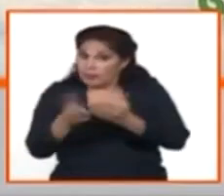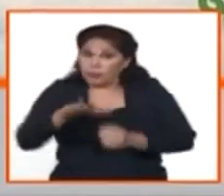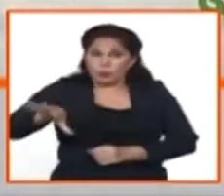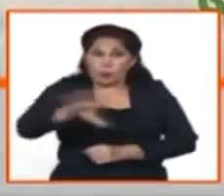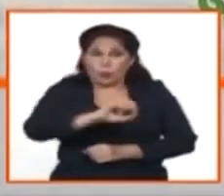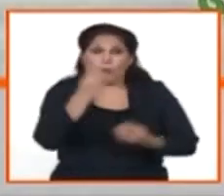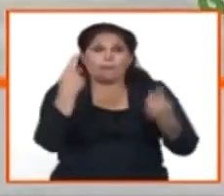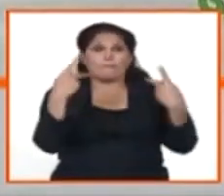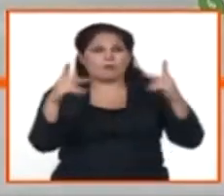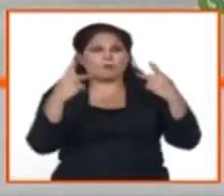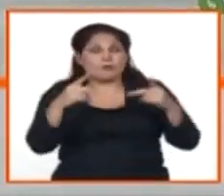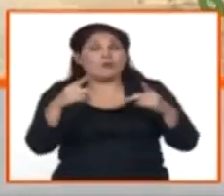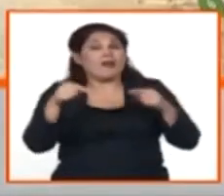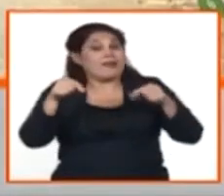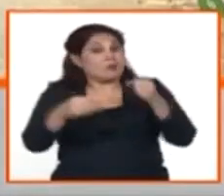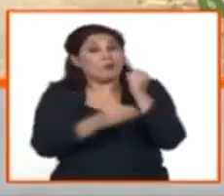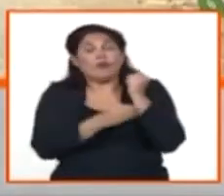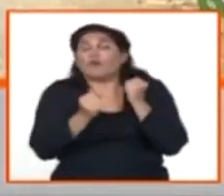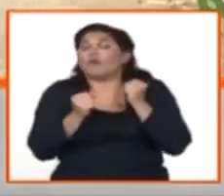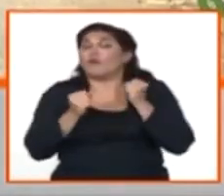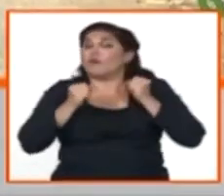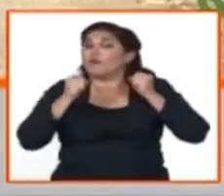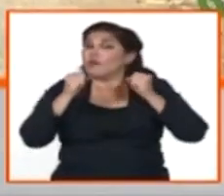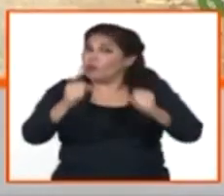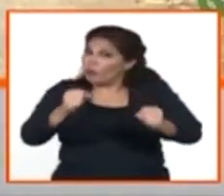hizo bajo una fuerte